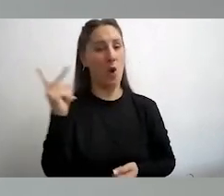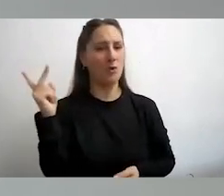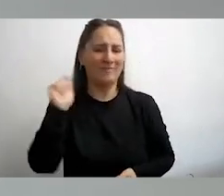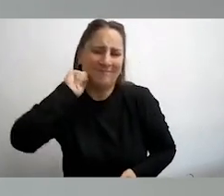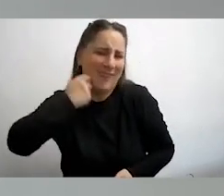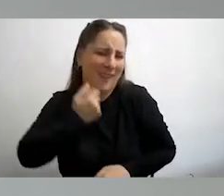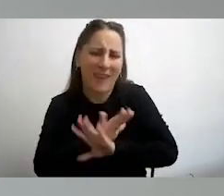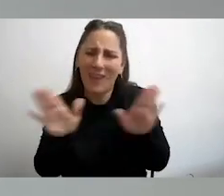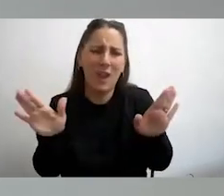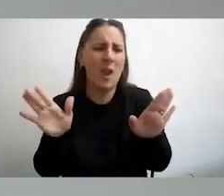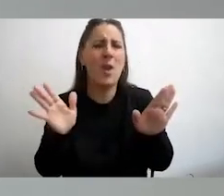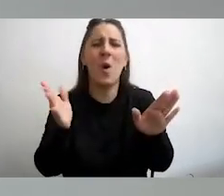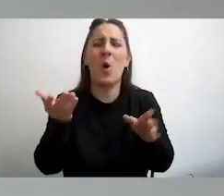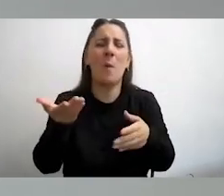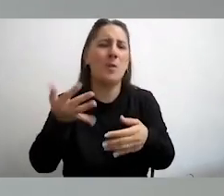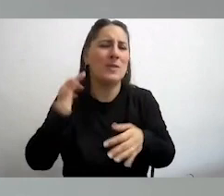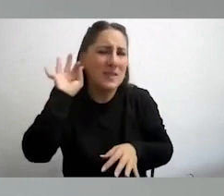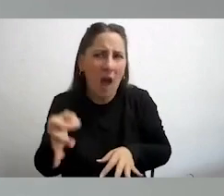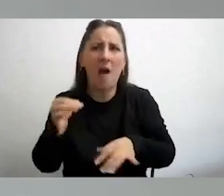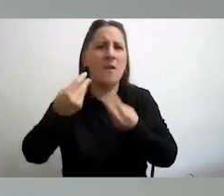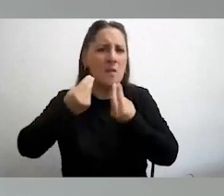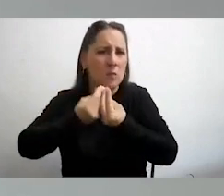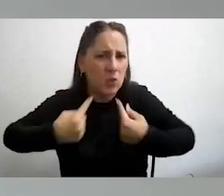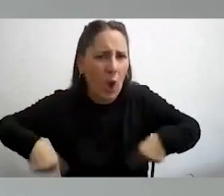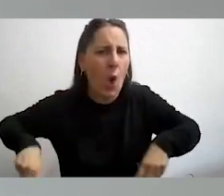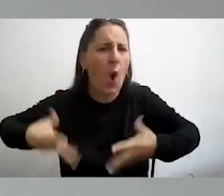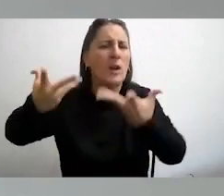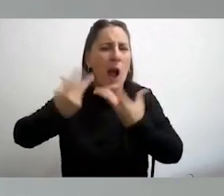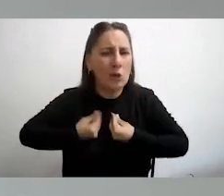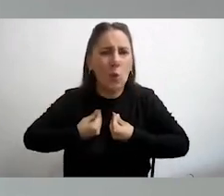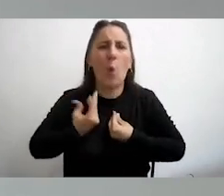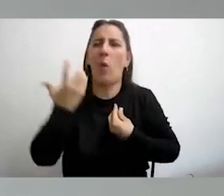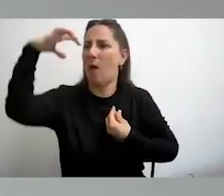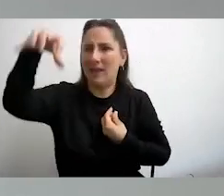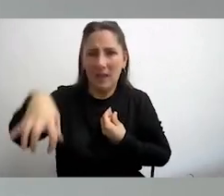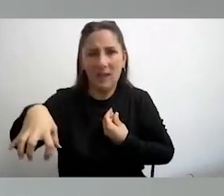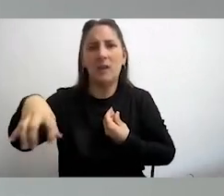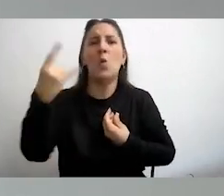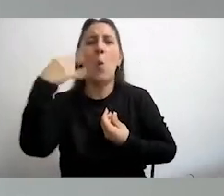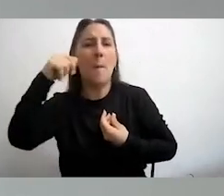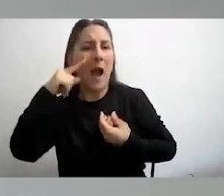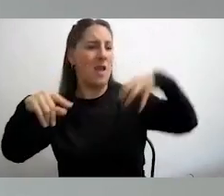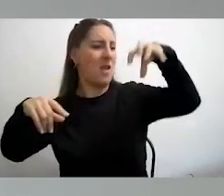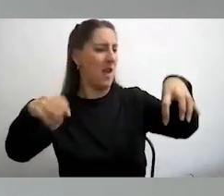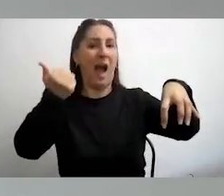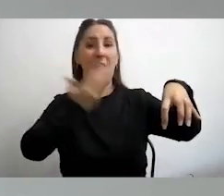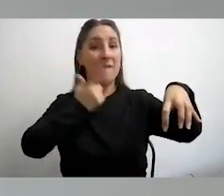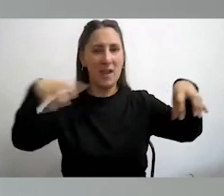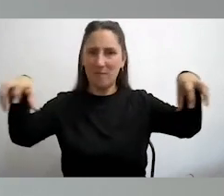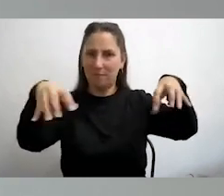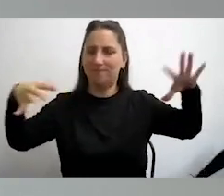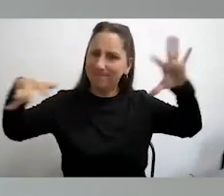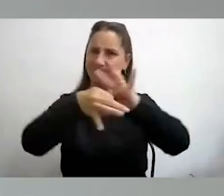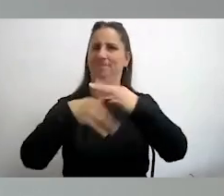son súper competentes, la verdad que ayudan muchísimo para que entre ambas instituciones podamos sacar adelante y hacer una versión